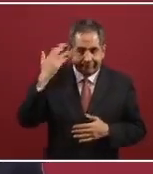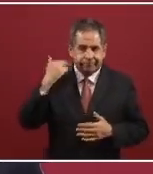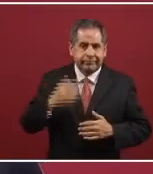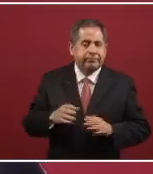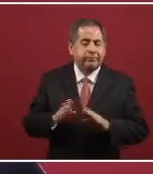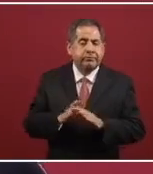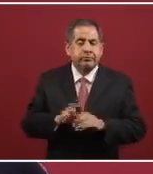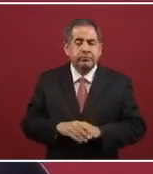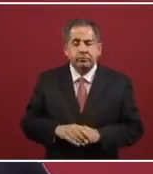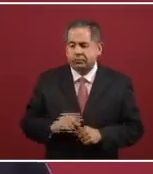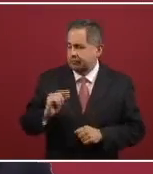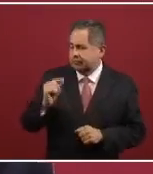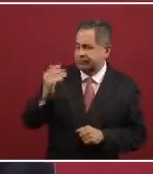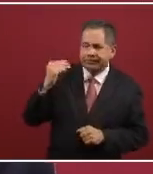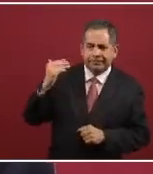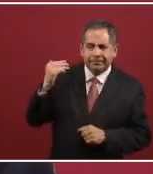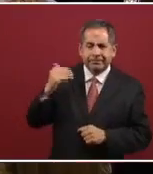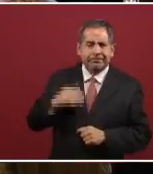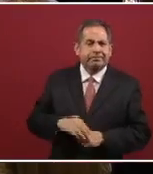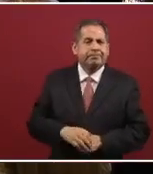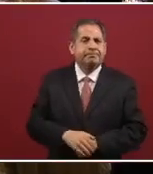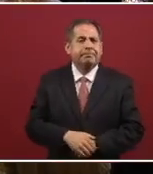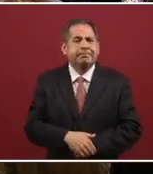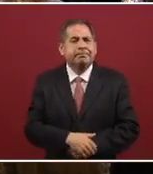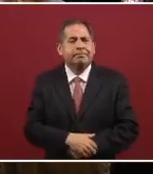cómo hace poco